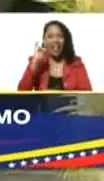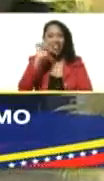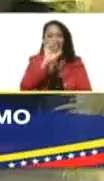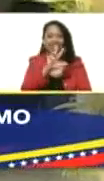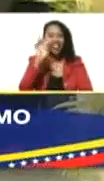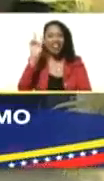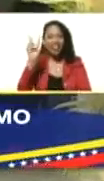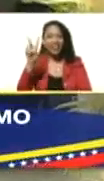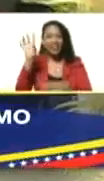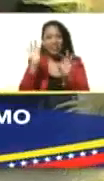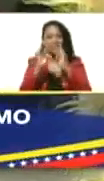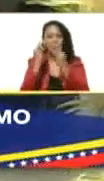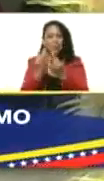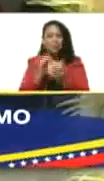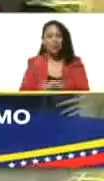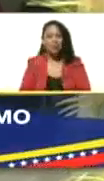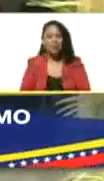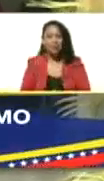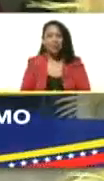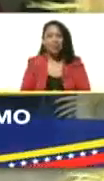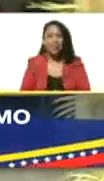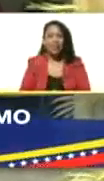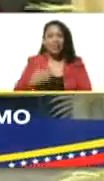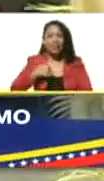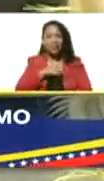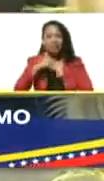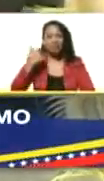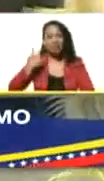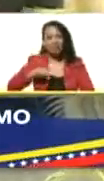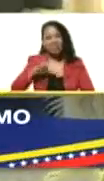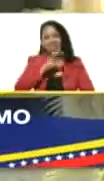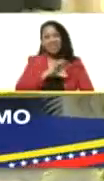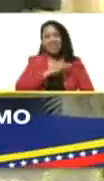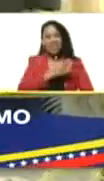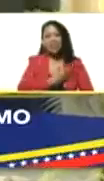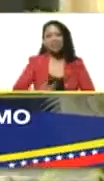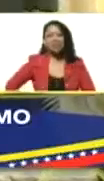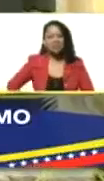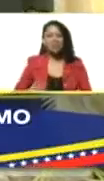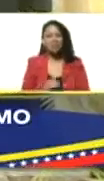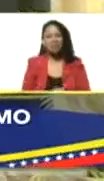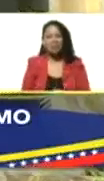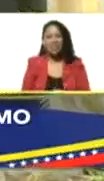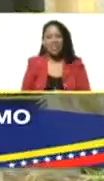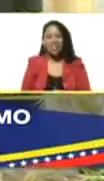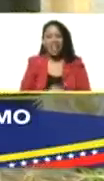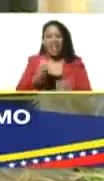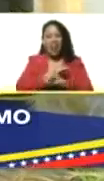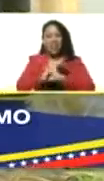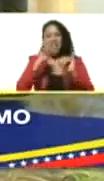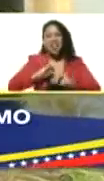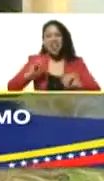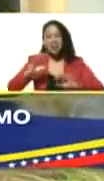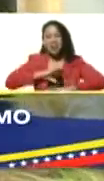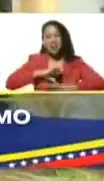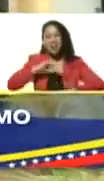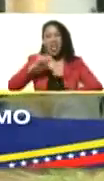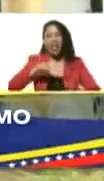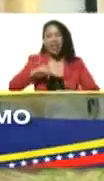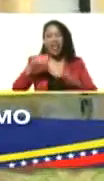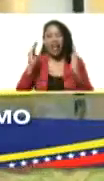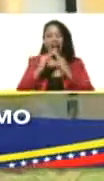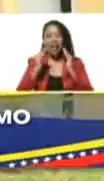familias, 93 personas. Y aquí tenemos, señor presidente, a la beneficiaria, a la feliz beneficiaria de